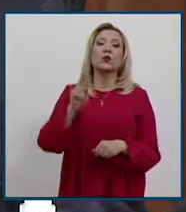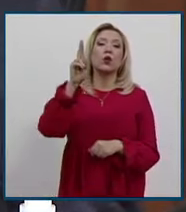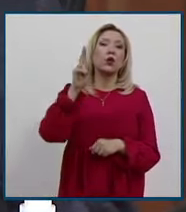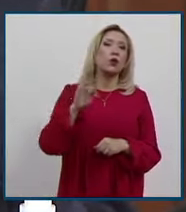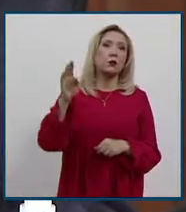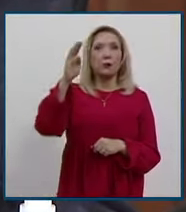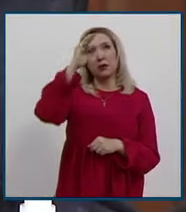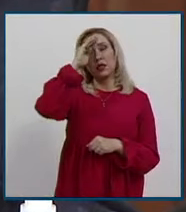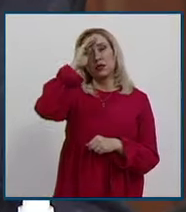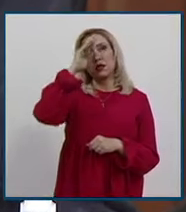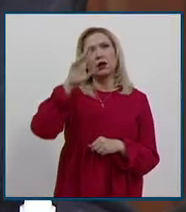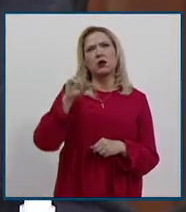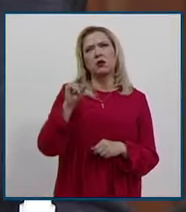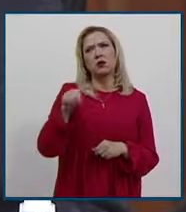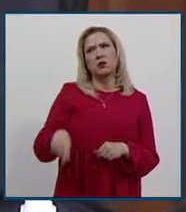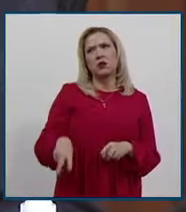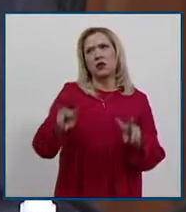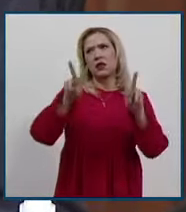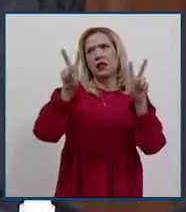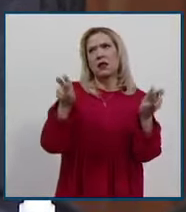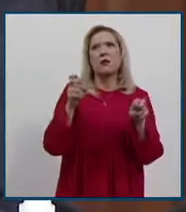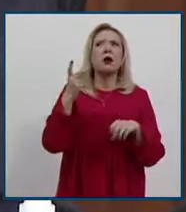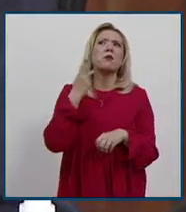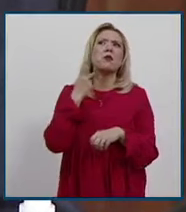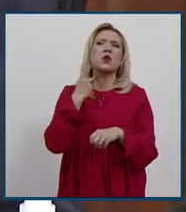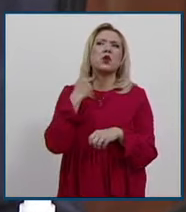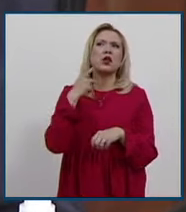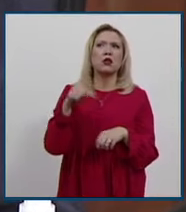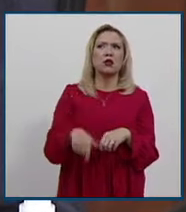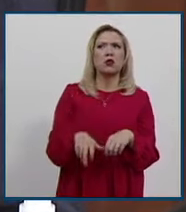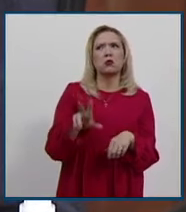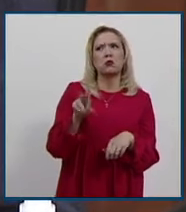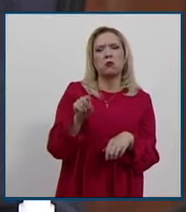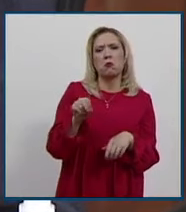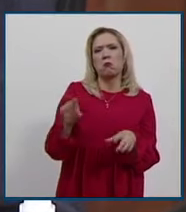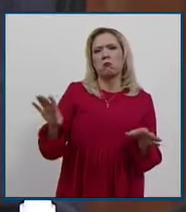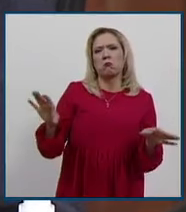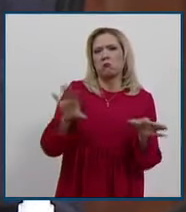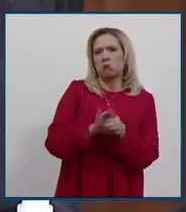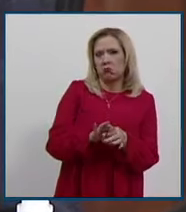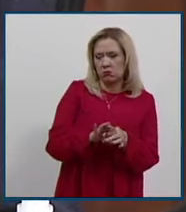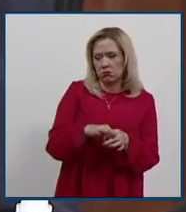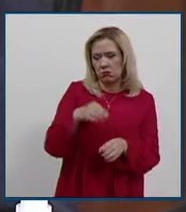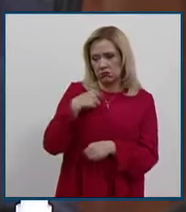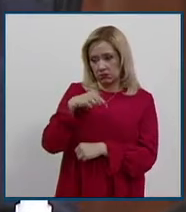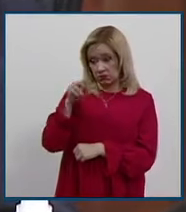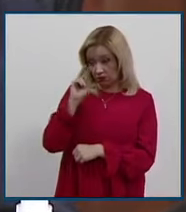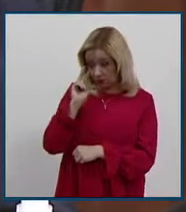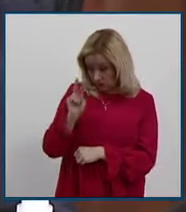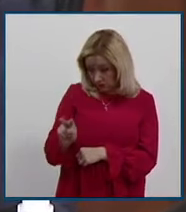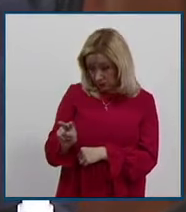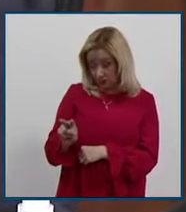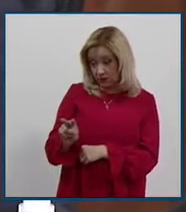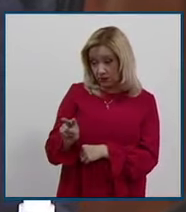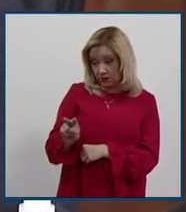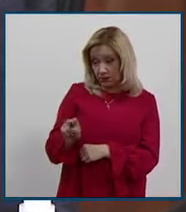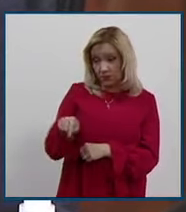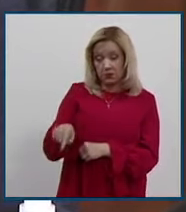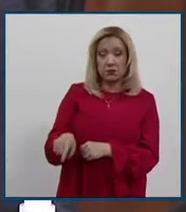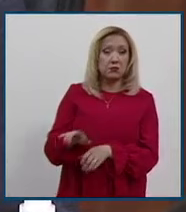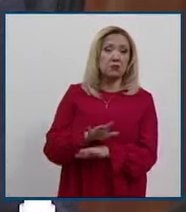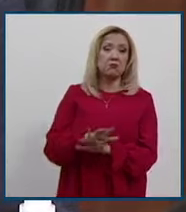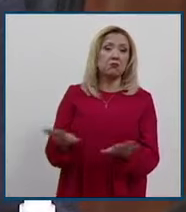considerar que no constituía una transgresión en materia político-electoral y declarar la queja como